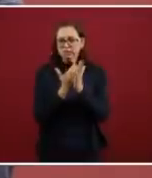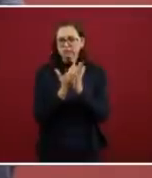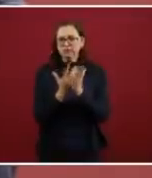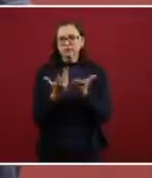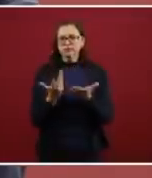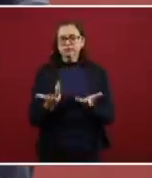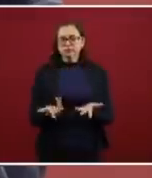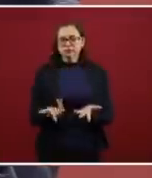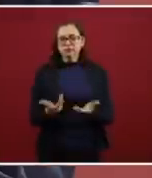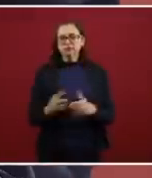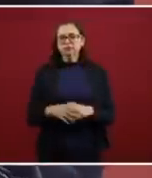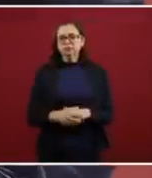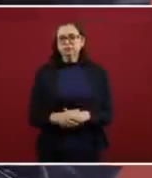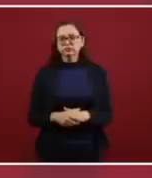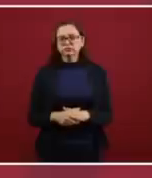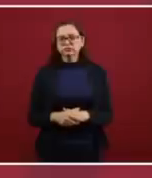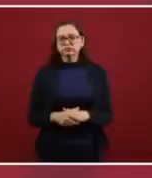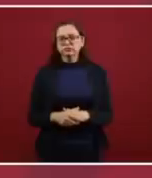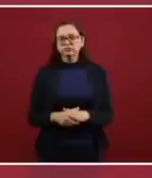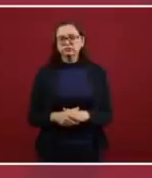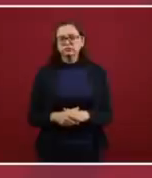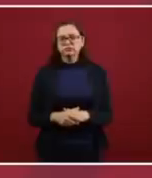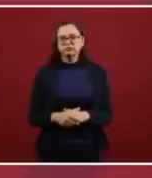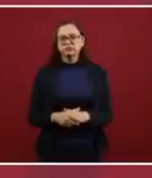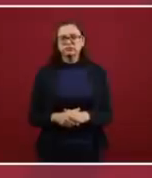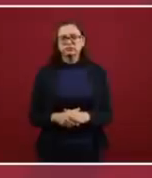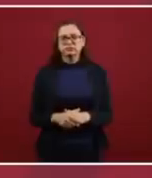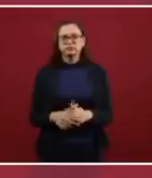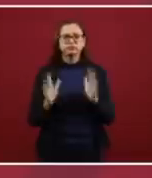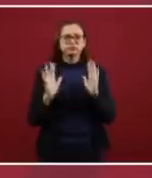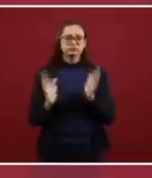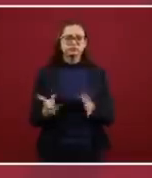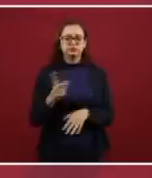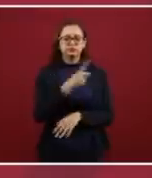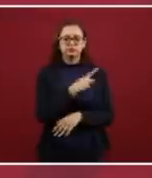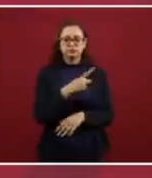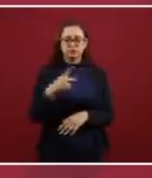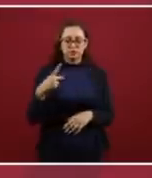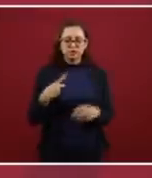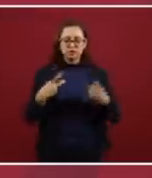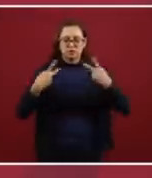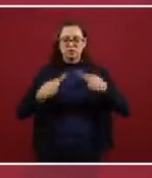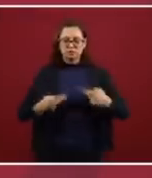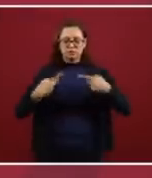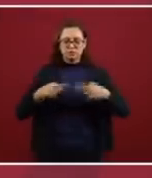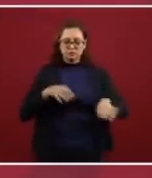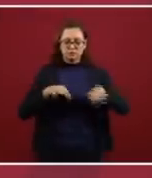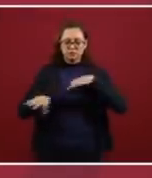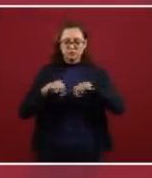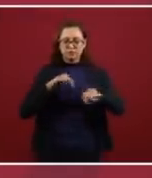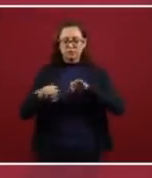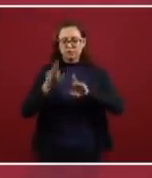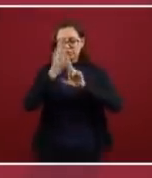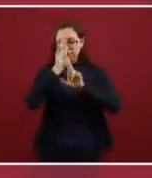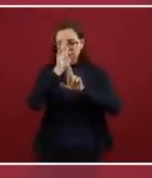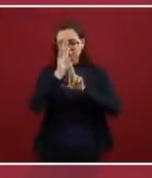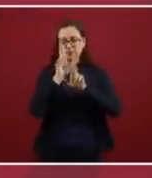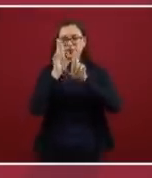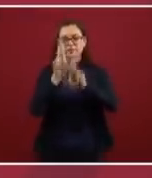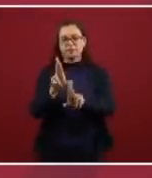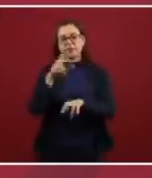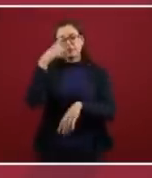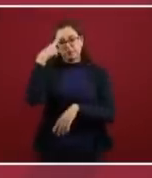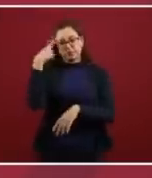ya tiene que respetarse a los trabajadores para que de